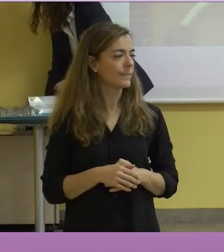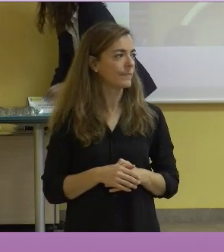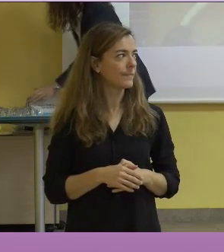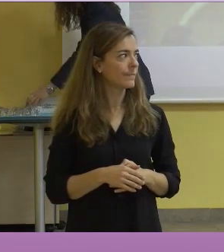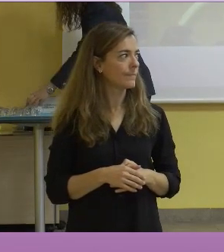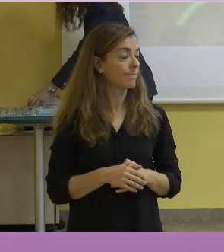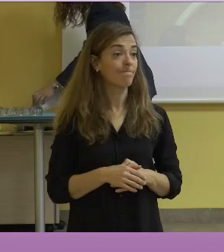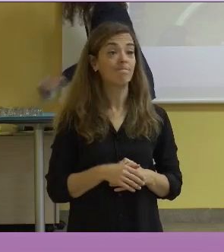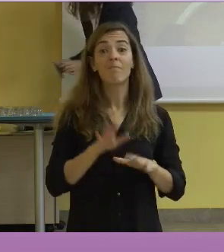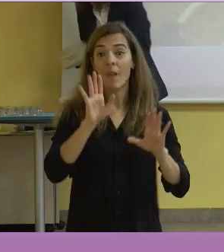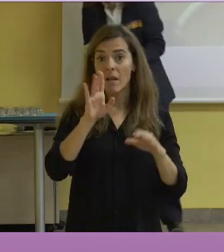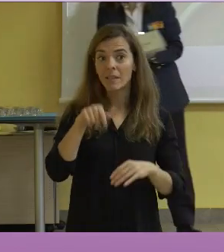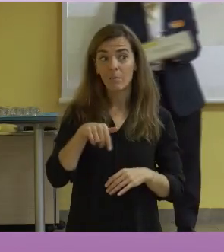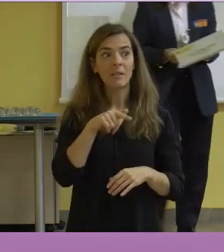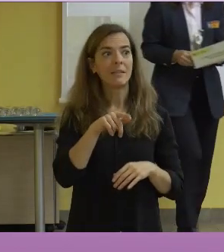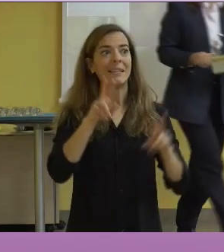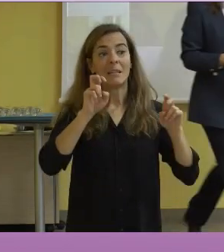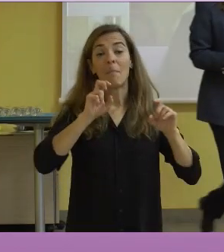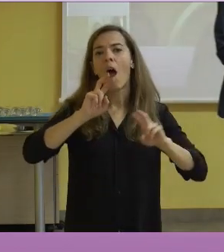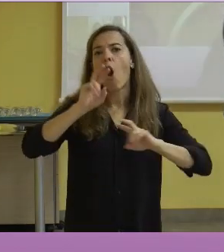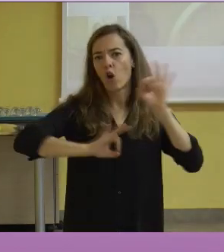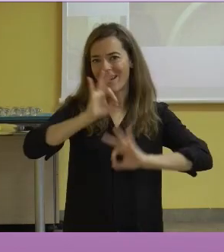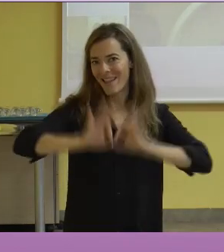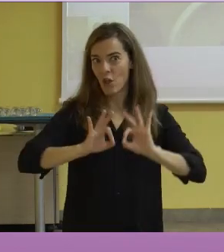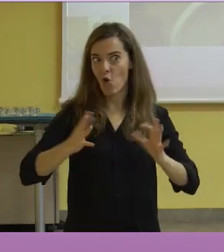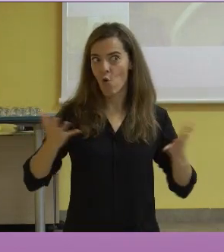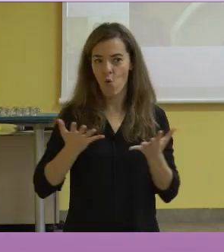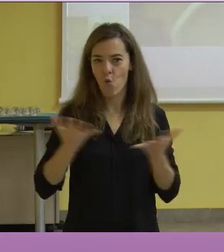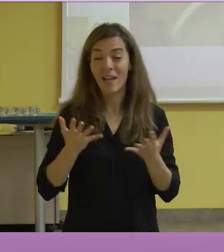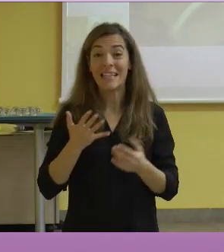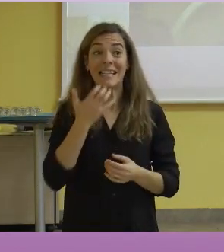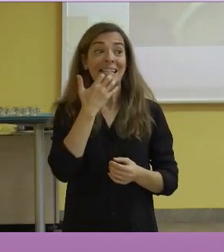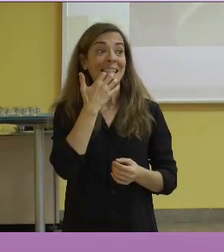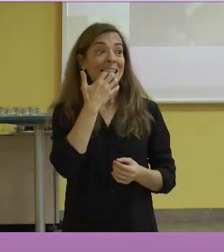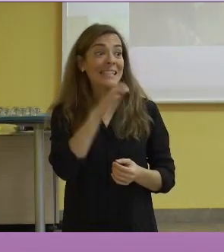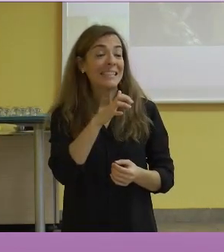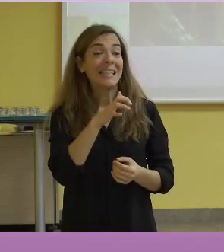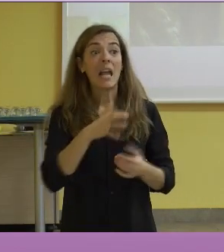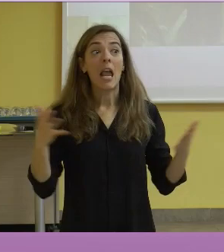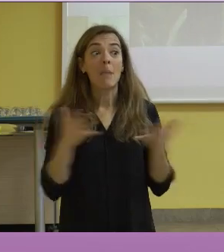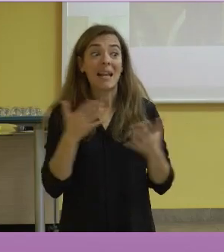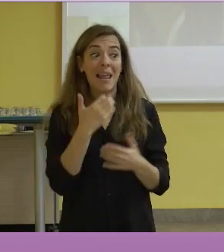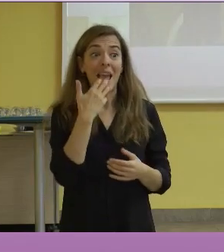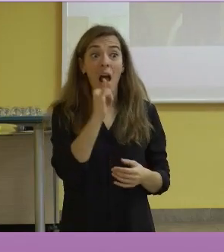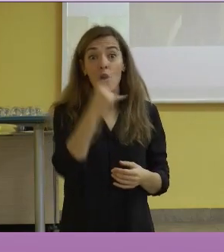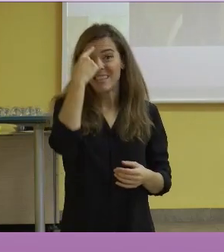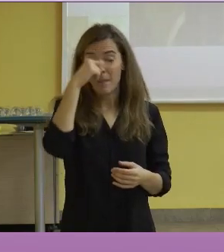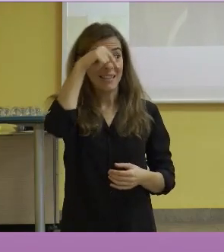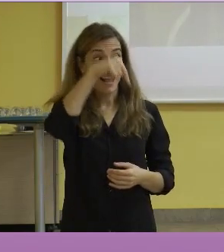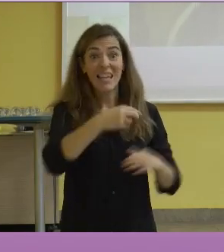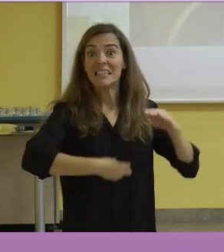Por cierto, esto es un poco también logística y organización de emergencias. En caso de que haya algún tipo de emergencia, sabéis que hay una salida de emergencia